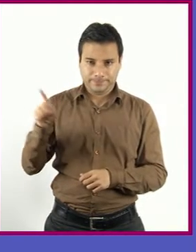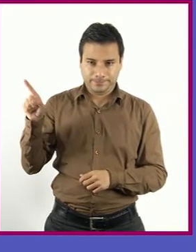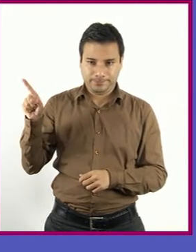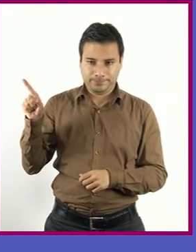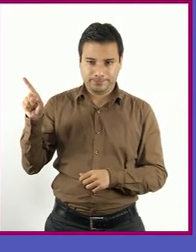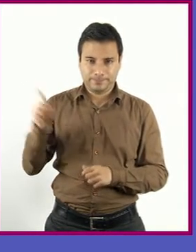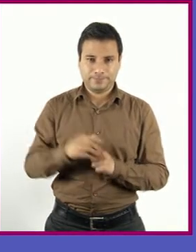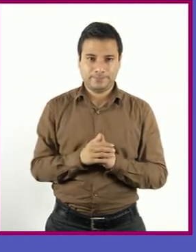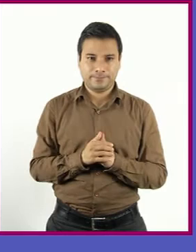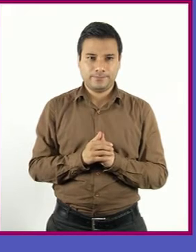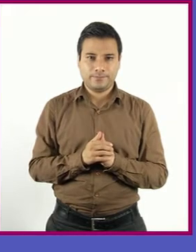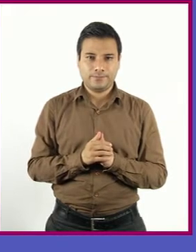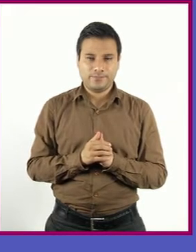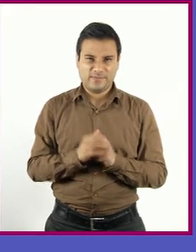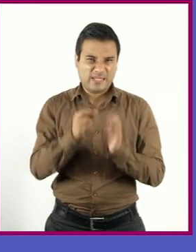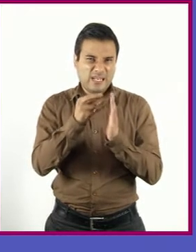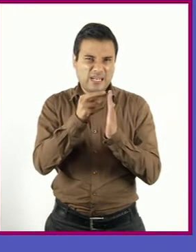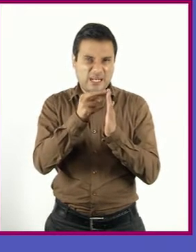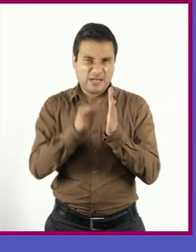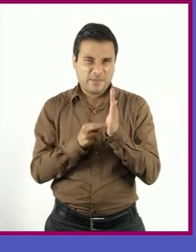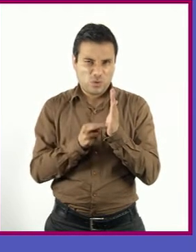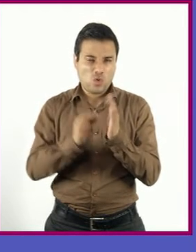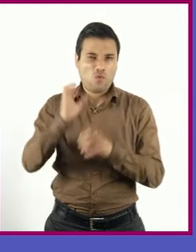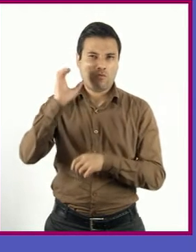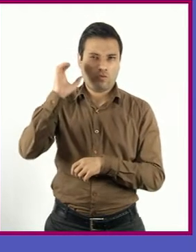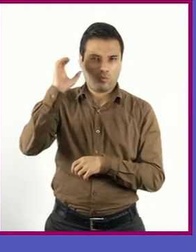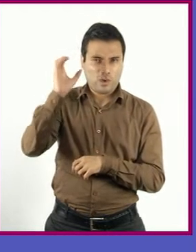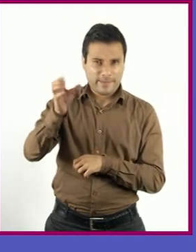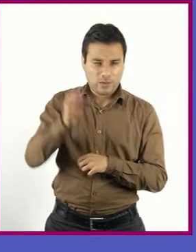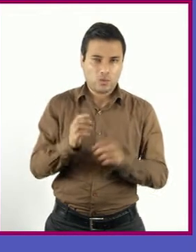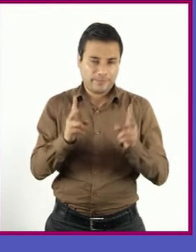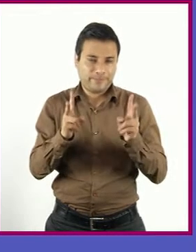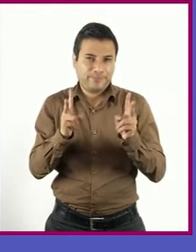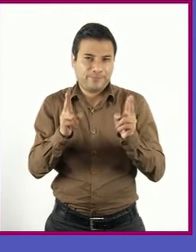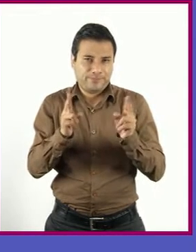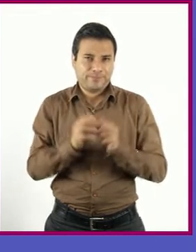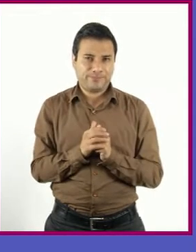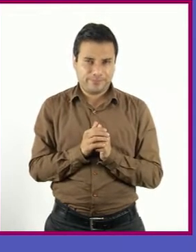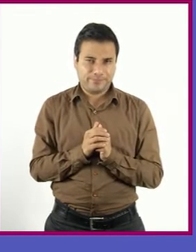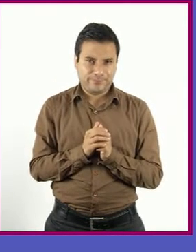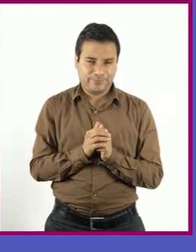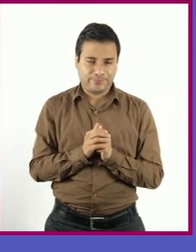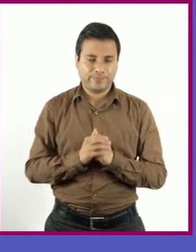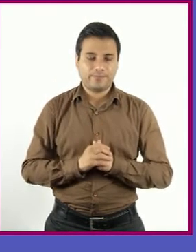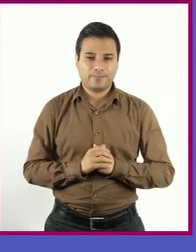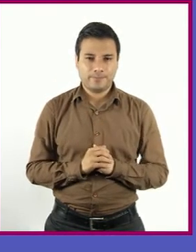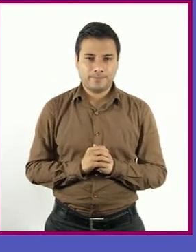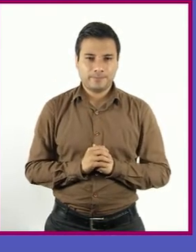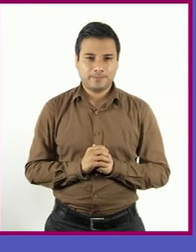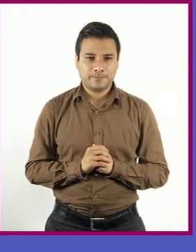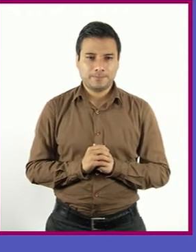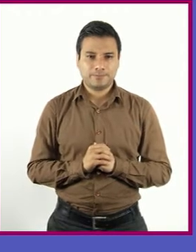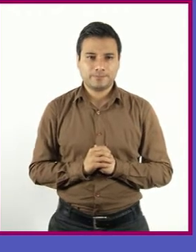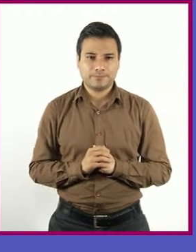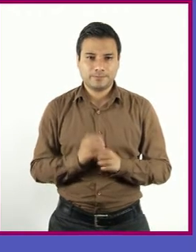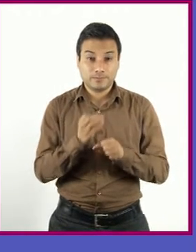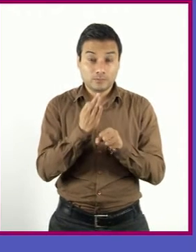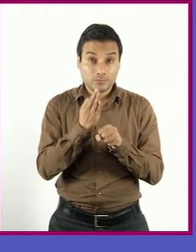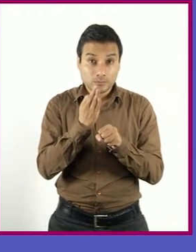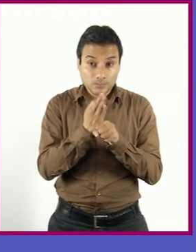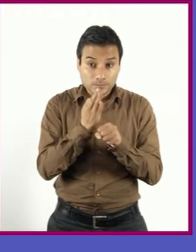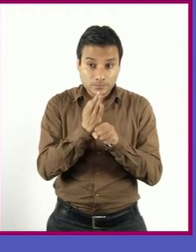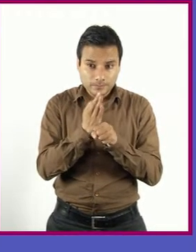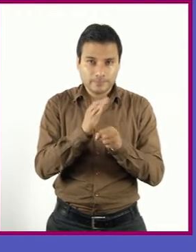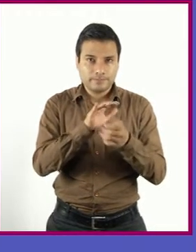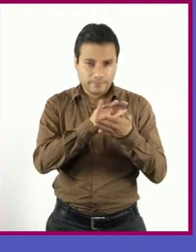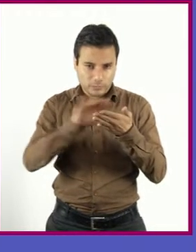Veamos un fragmento del reglamento de fútbol americano bandera, al que también se le conoce como flag football y que justo ahora está leyendo